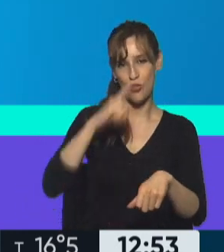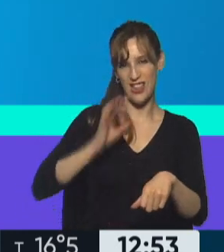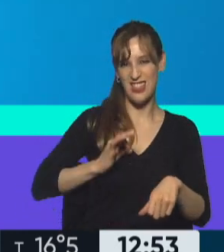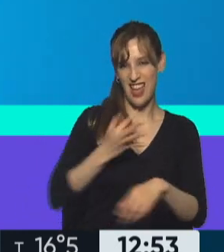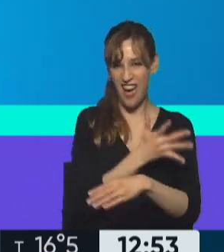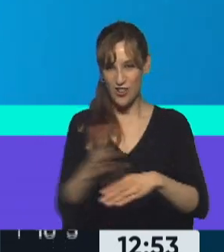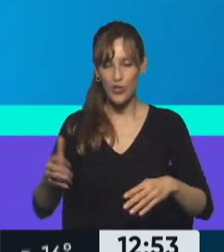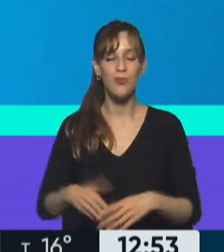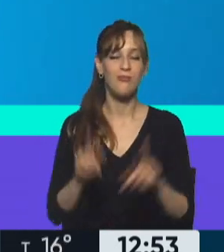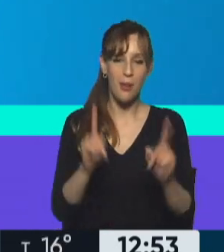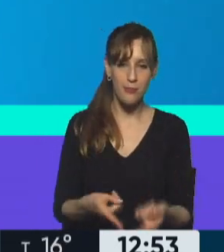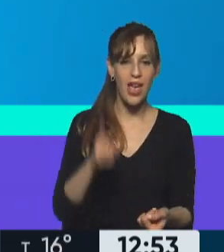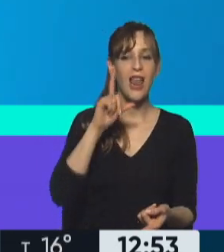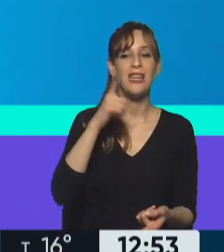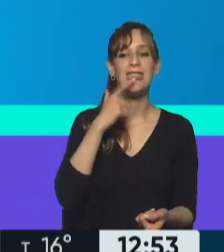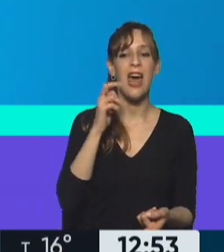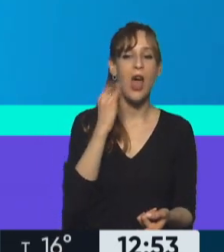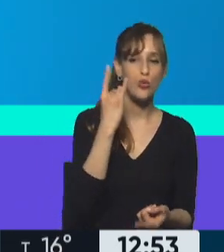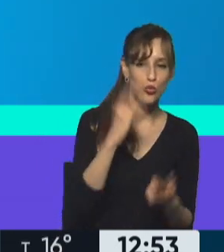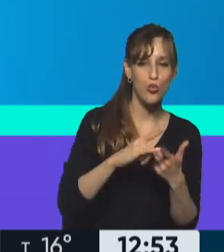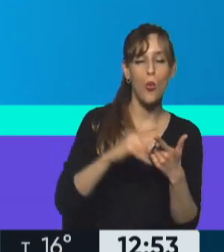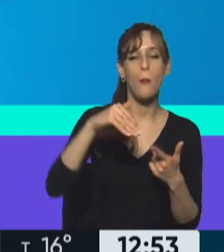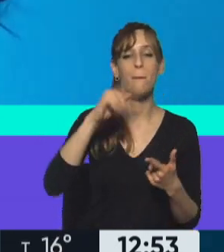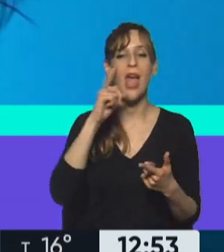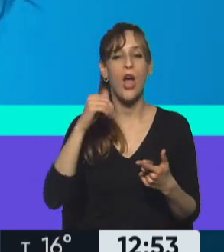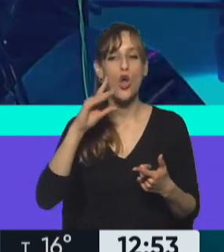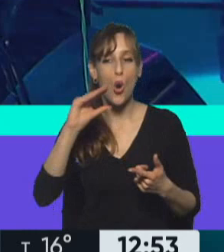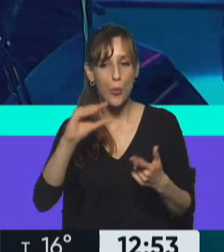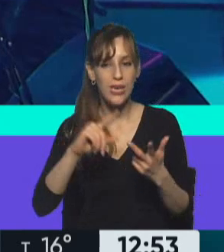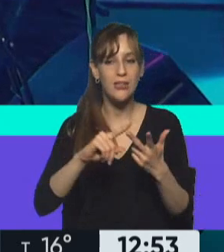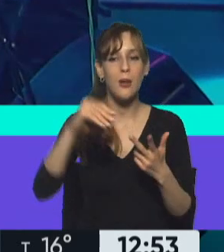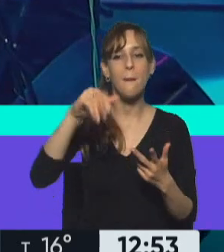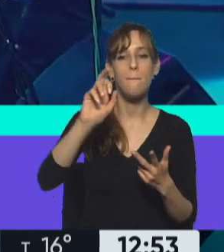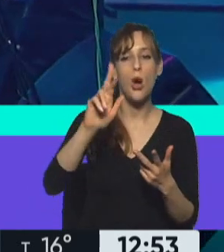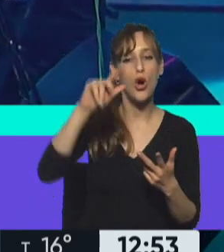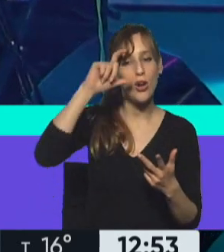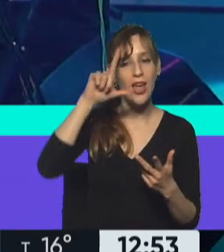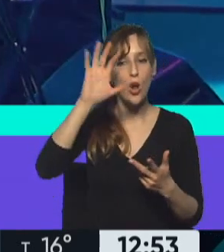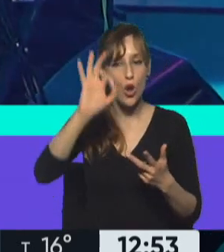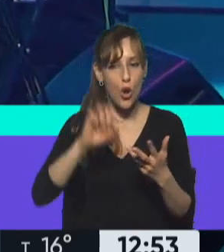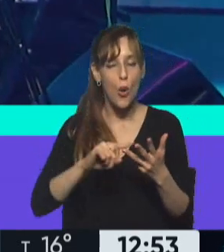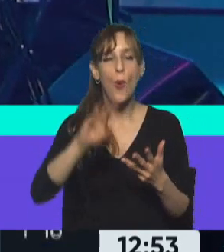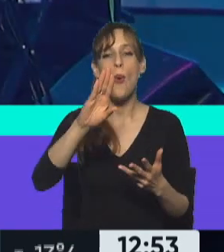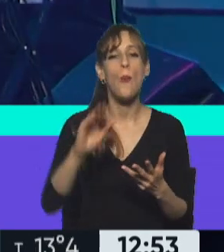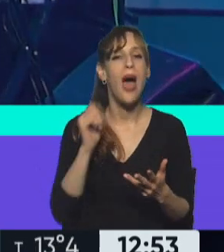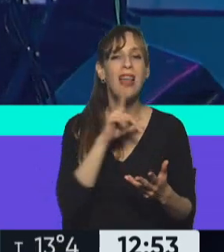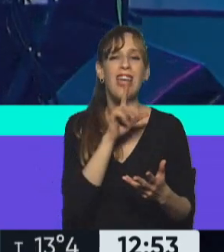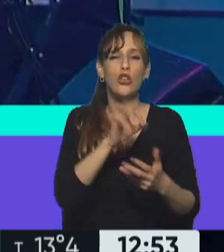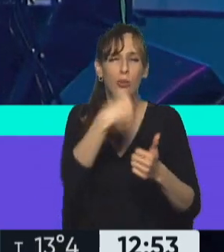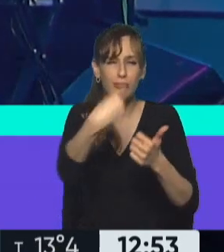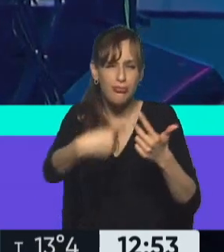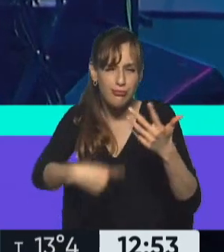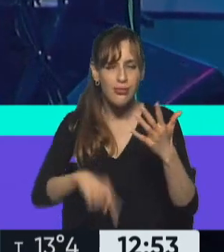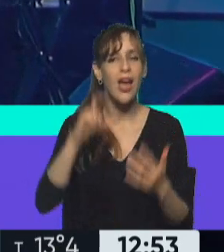destacadas como hilda lizarazu sandra mihanovich javier malosetti marcela morelo y juan carlos baglieto también leo